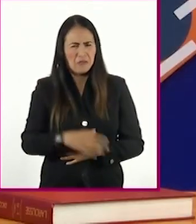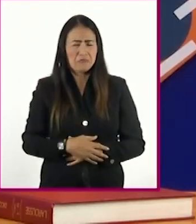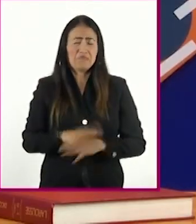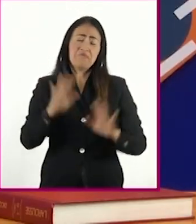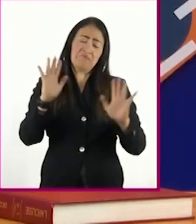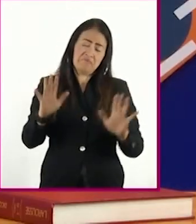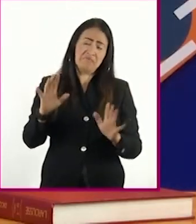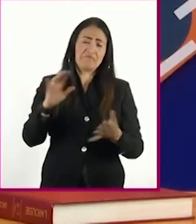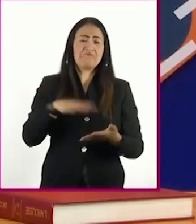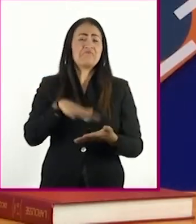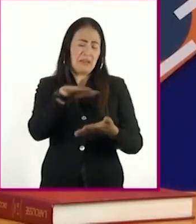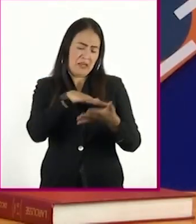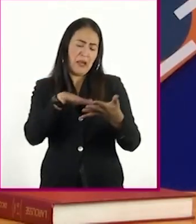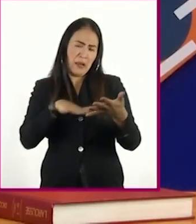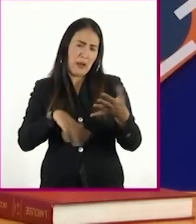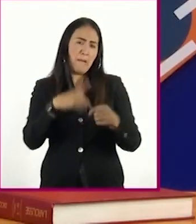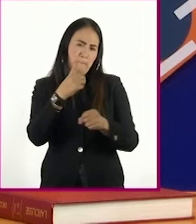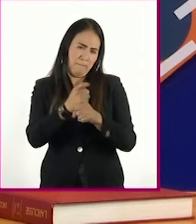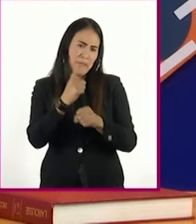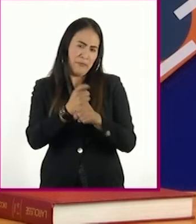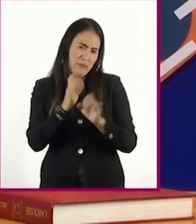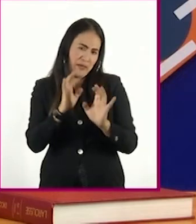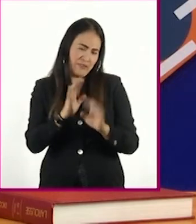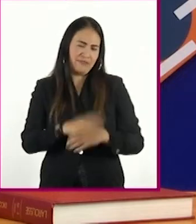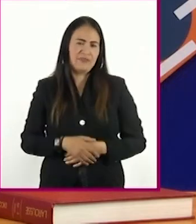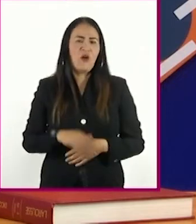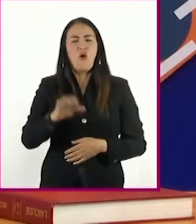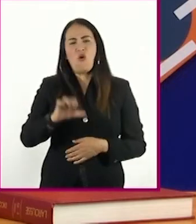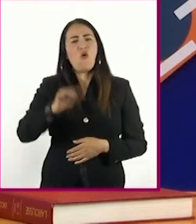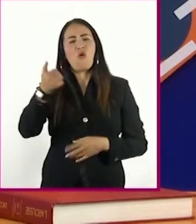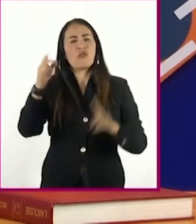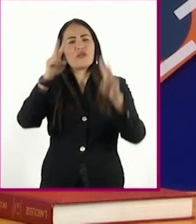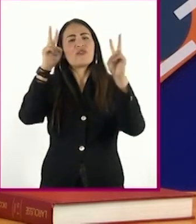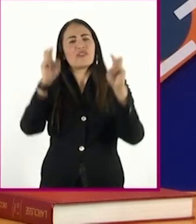leerlo. Pero, a ver, busquemos otro tema.